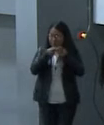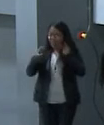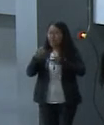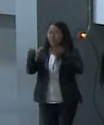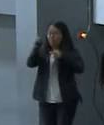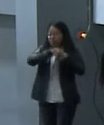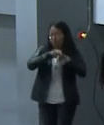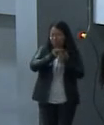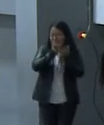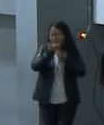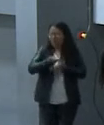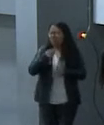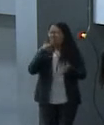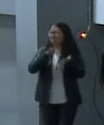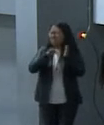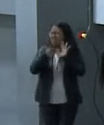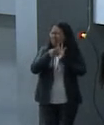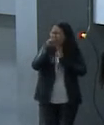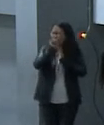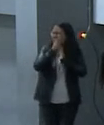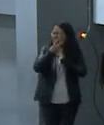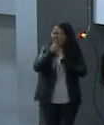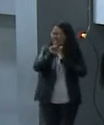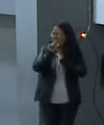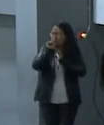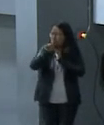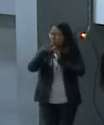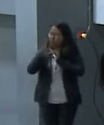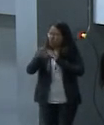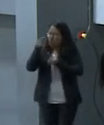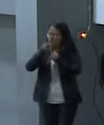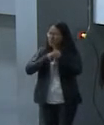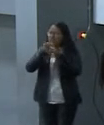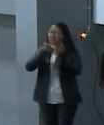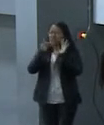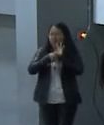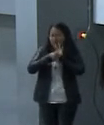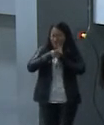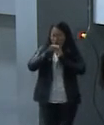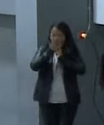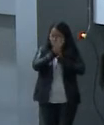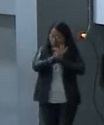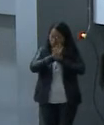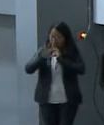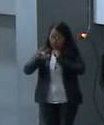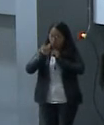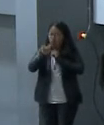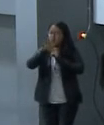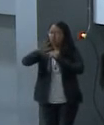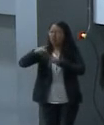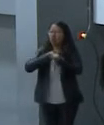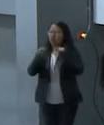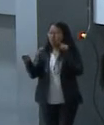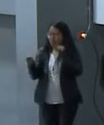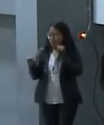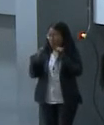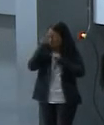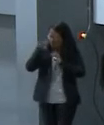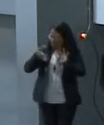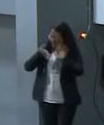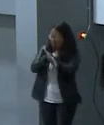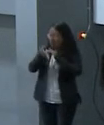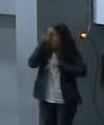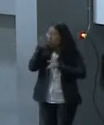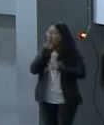¿Qué significa 10.5 meses, compañeros? Significa 45.5 semanas. Lo menciono porque nos han hecho énfasis que